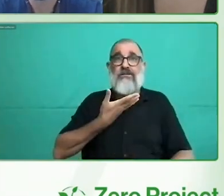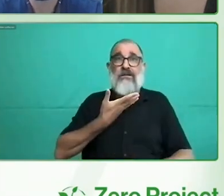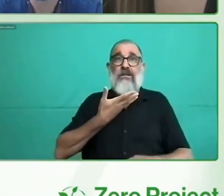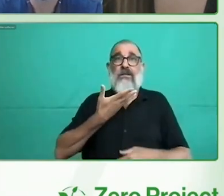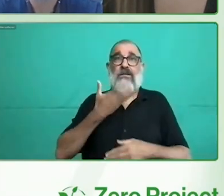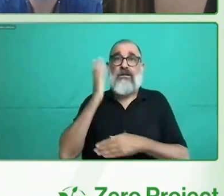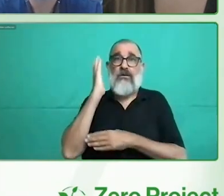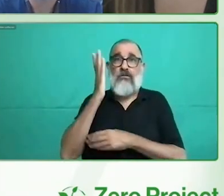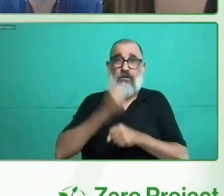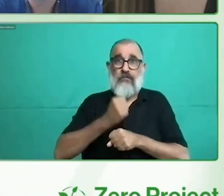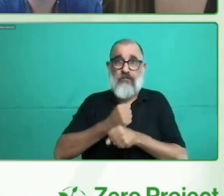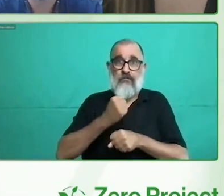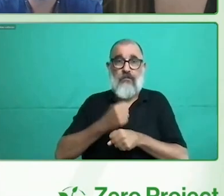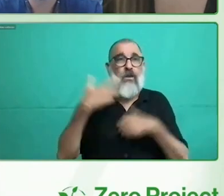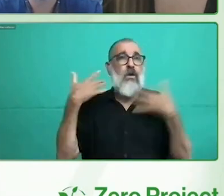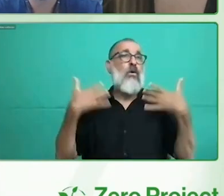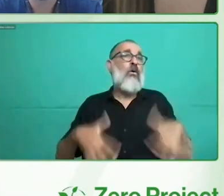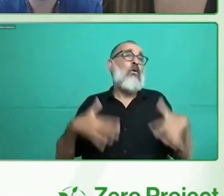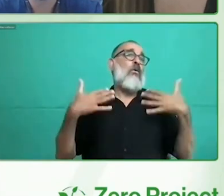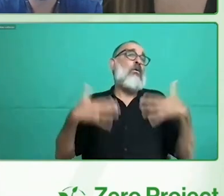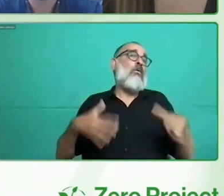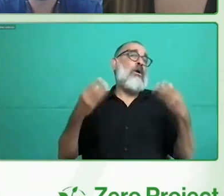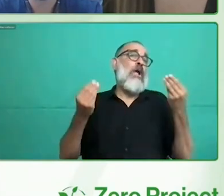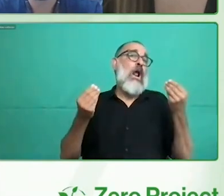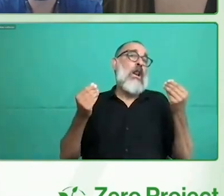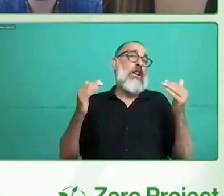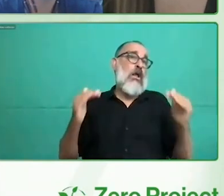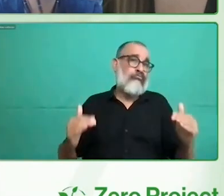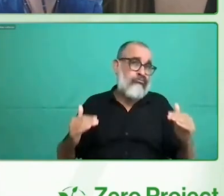que tienen